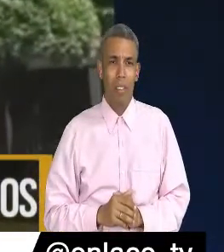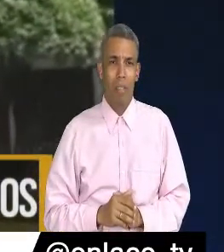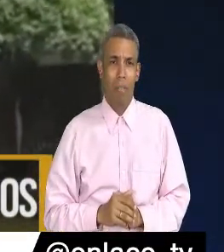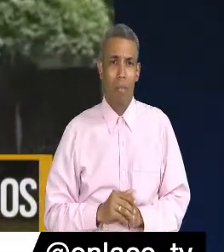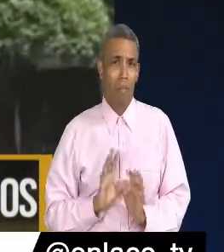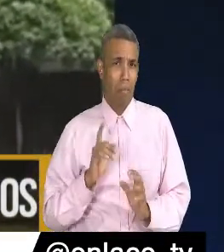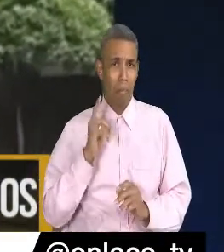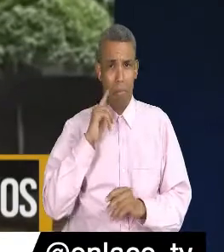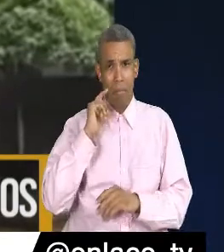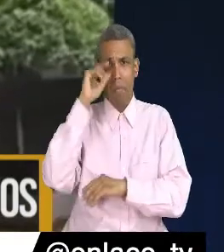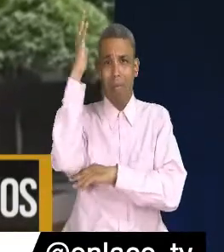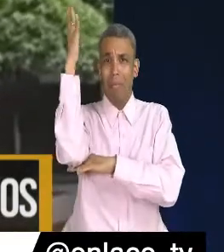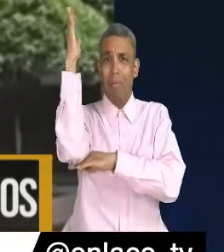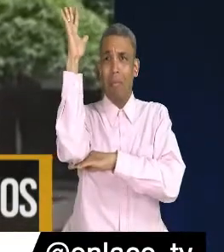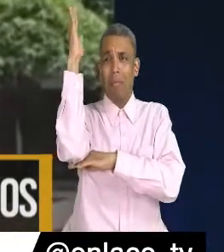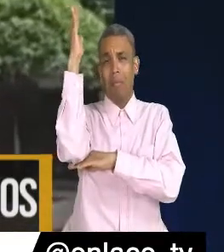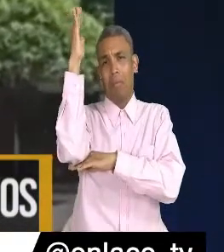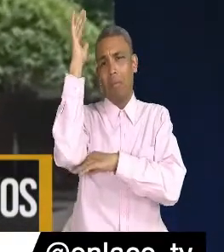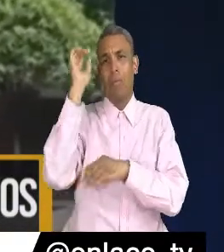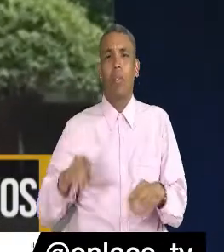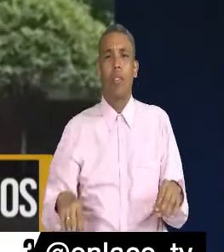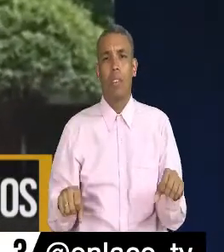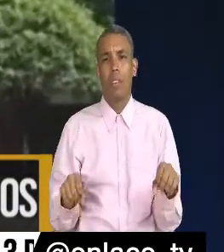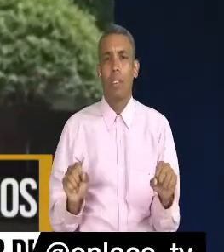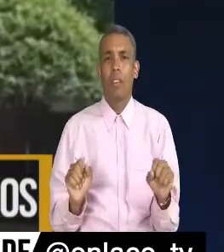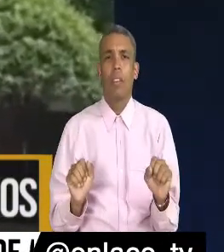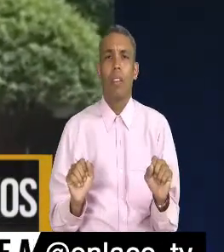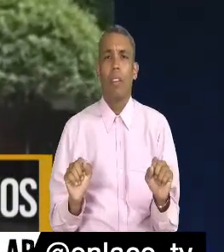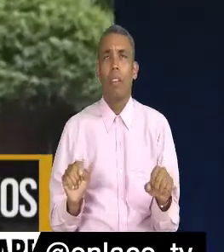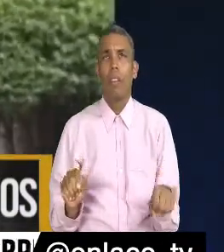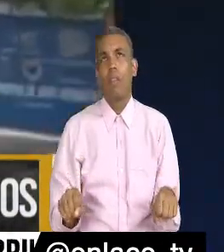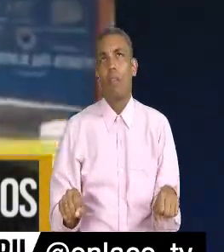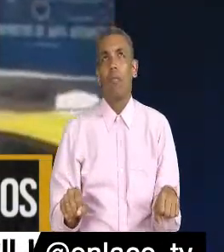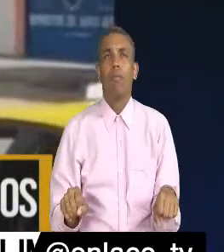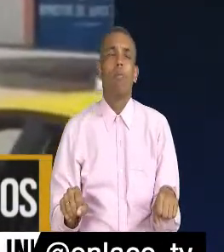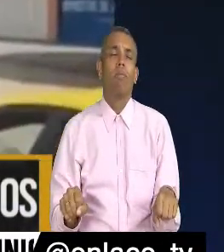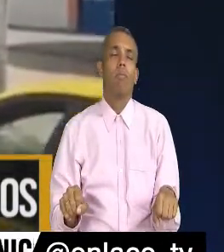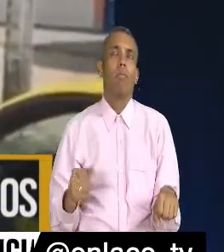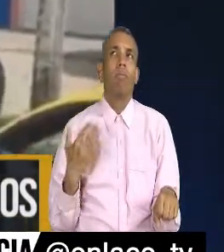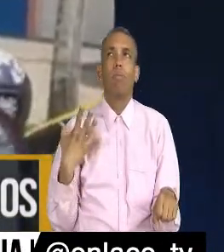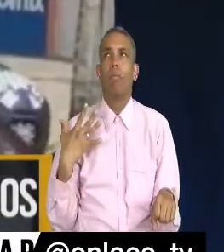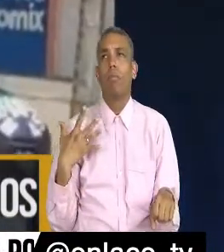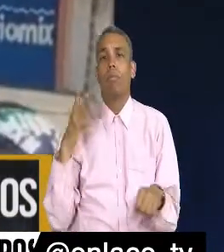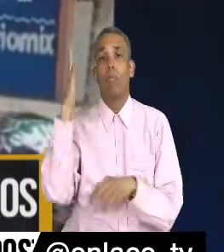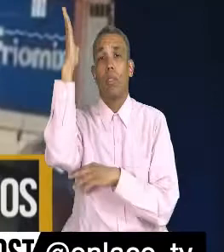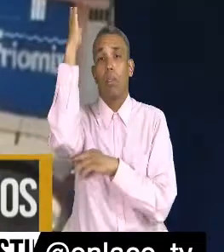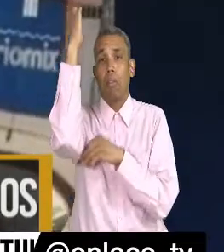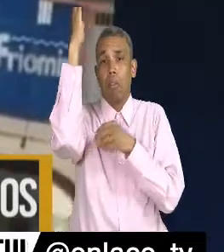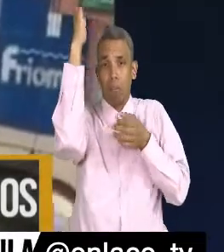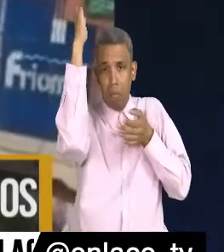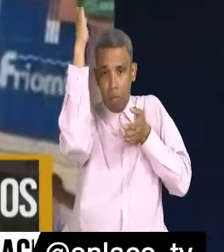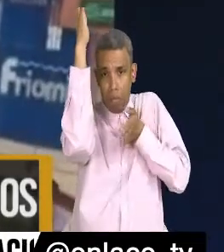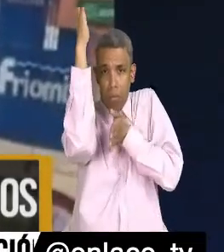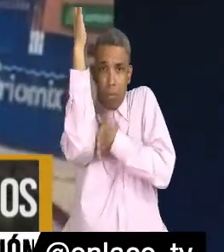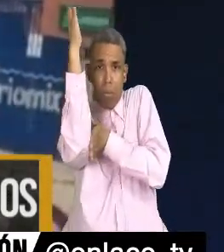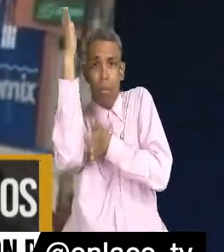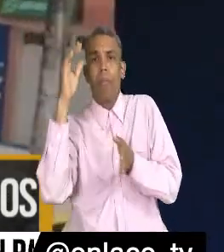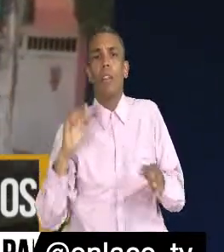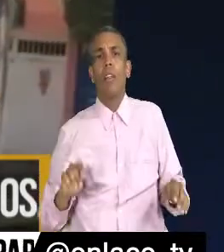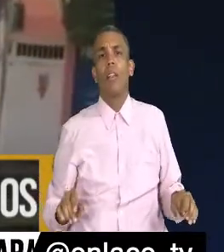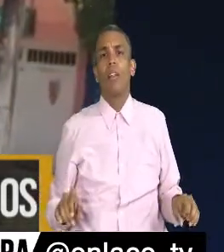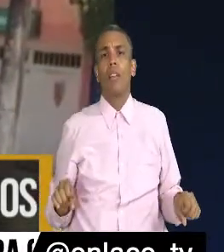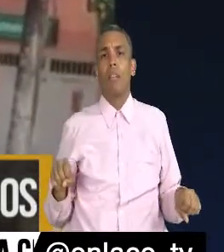protegiéndose del sol. El señor venía por atrás y tenía afán, y le pitaba